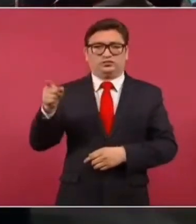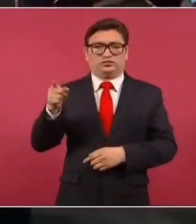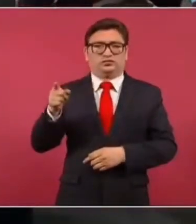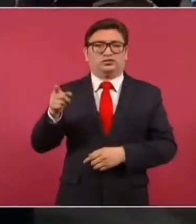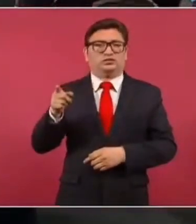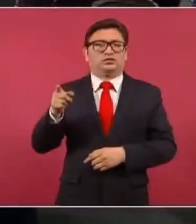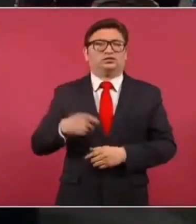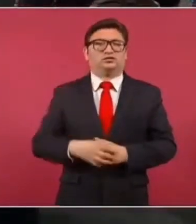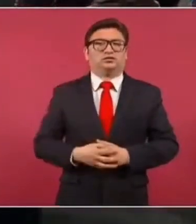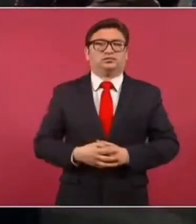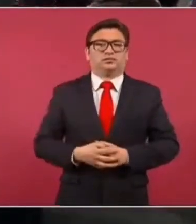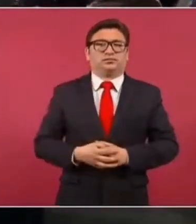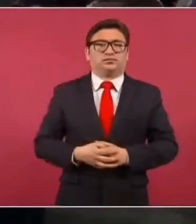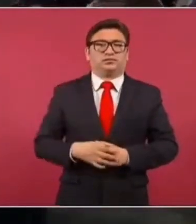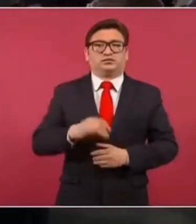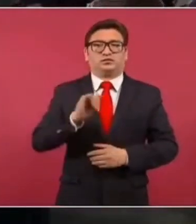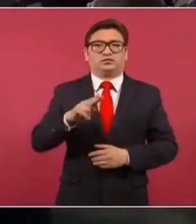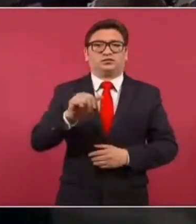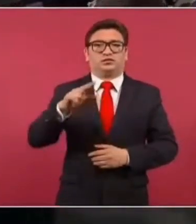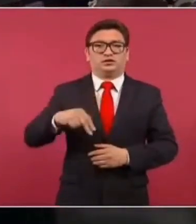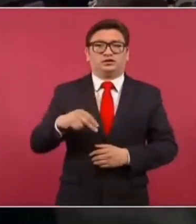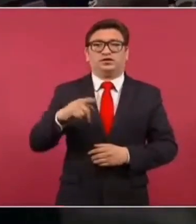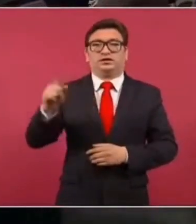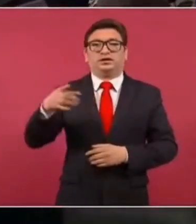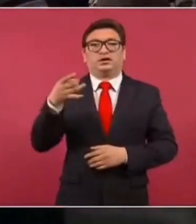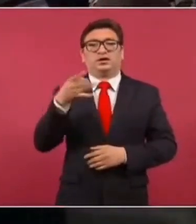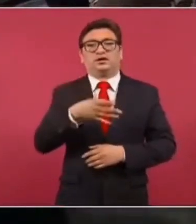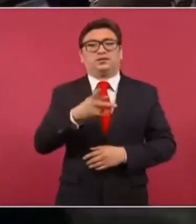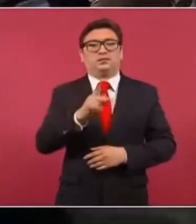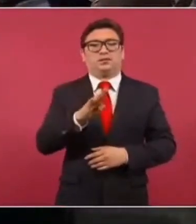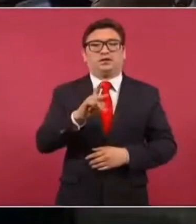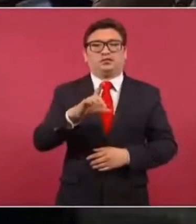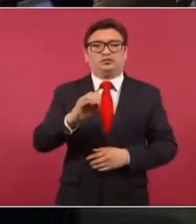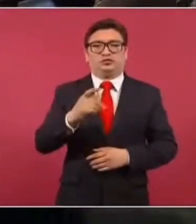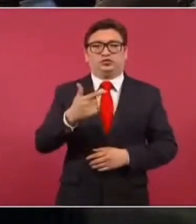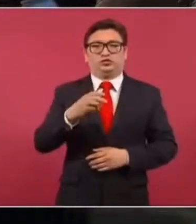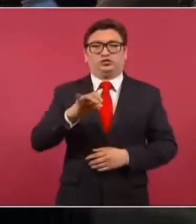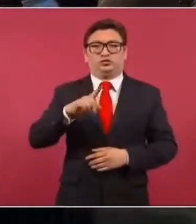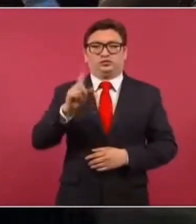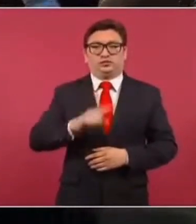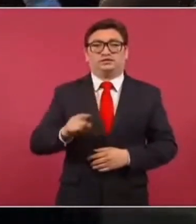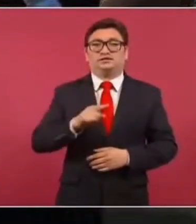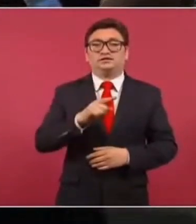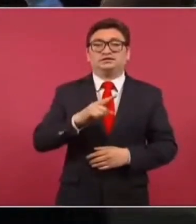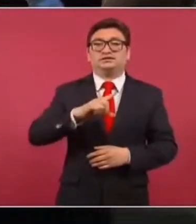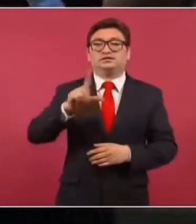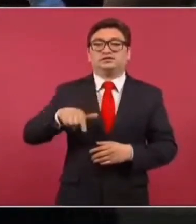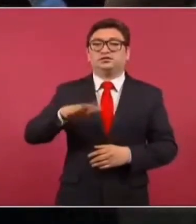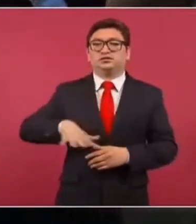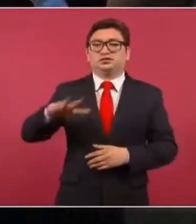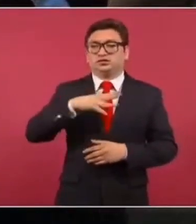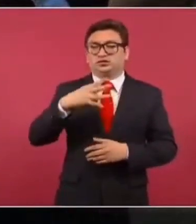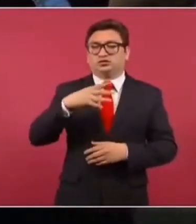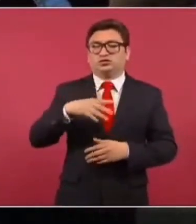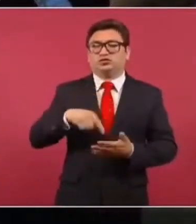Cuadri, que le ganó a Pablo Gómez, que los de Coyoacán,